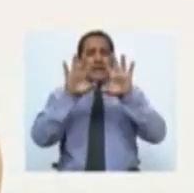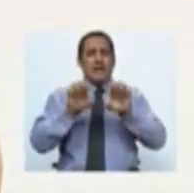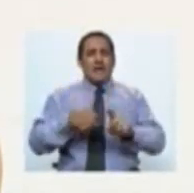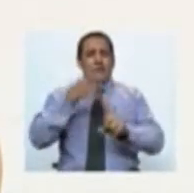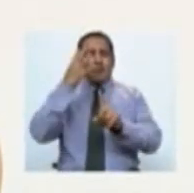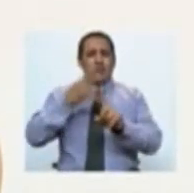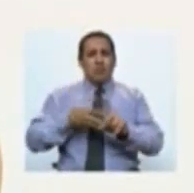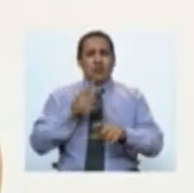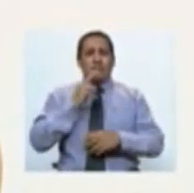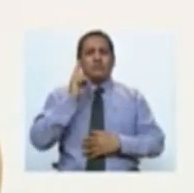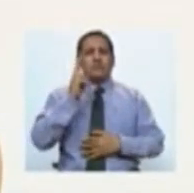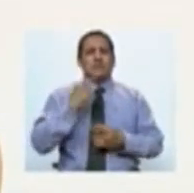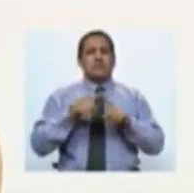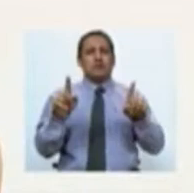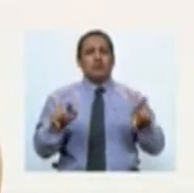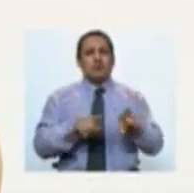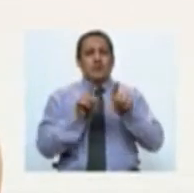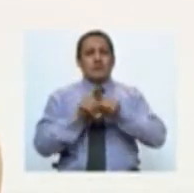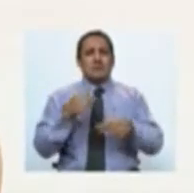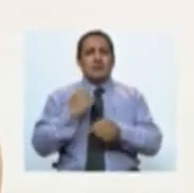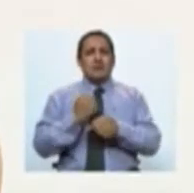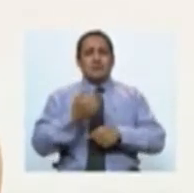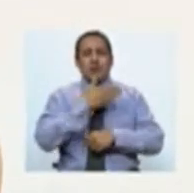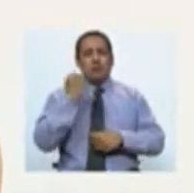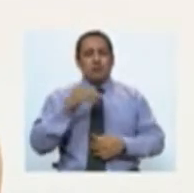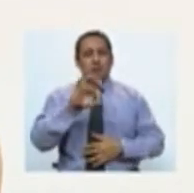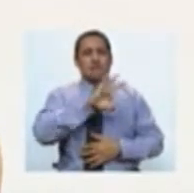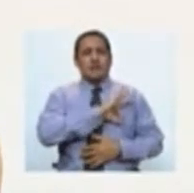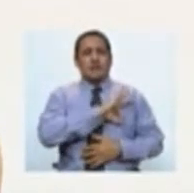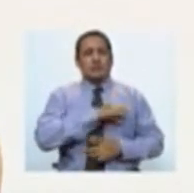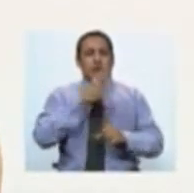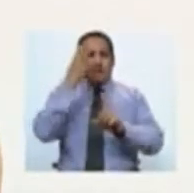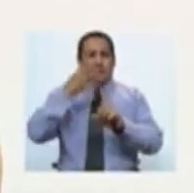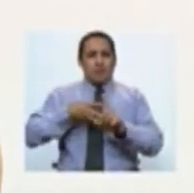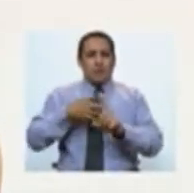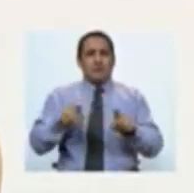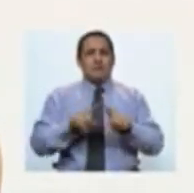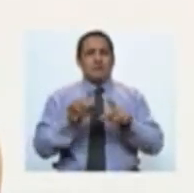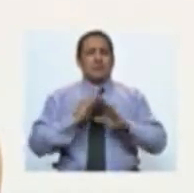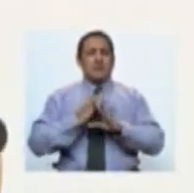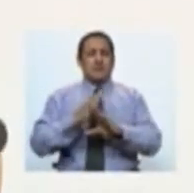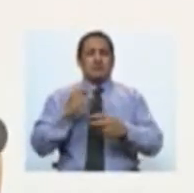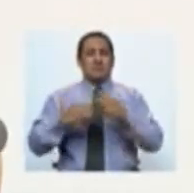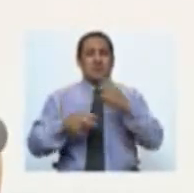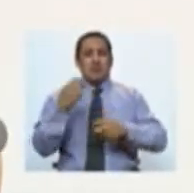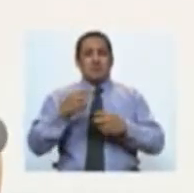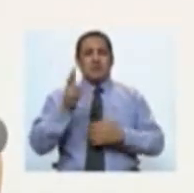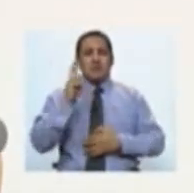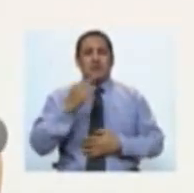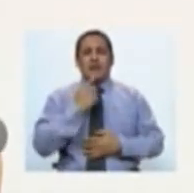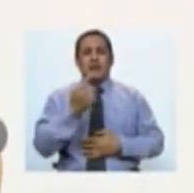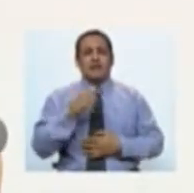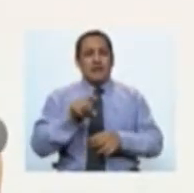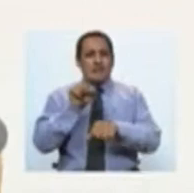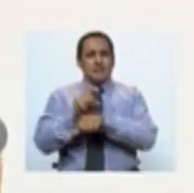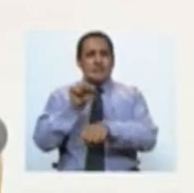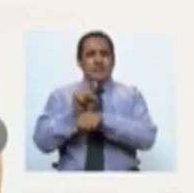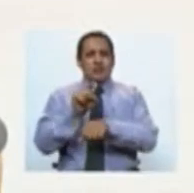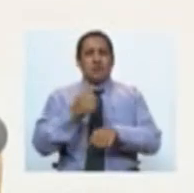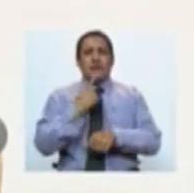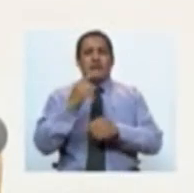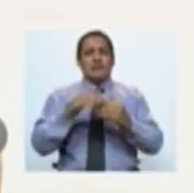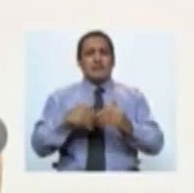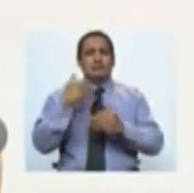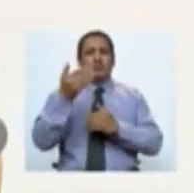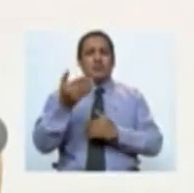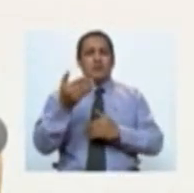evaluar a los maestros, sino que se debe evaluar en función del mérito. Y para evitar problemas hacia los maestros es que se ha diseñado